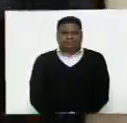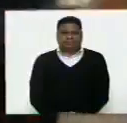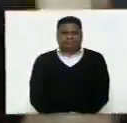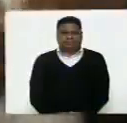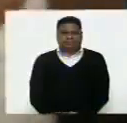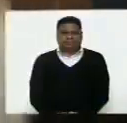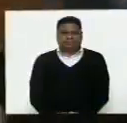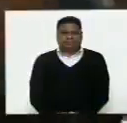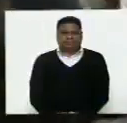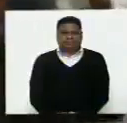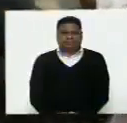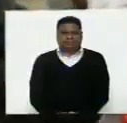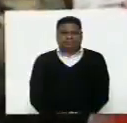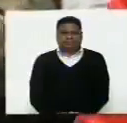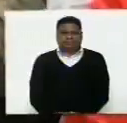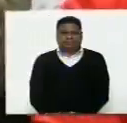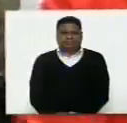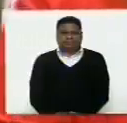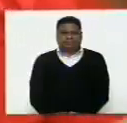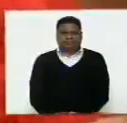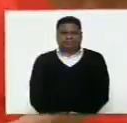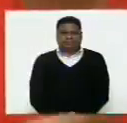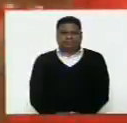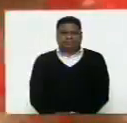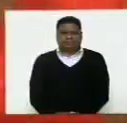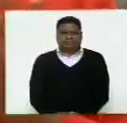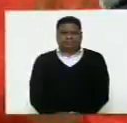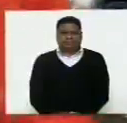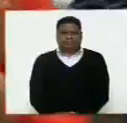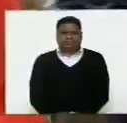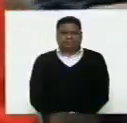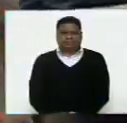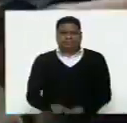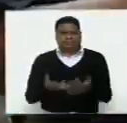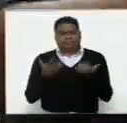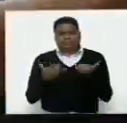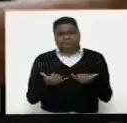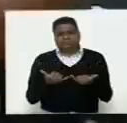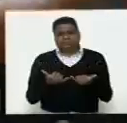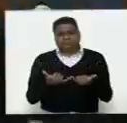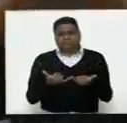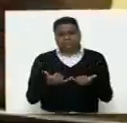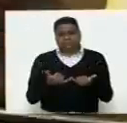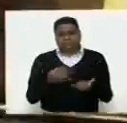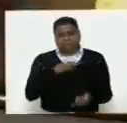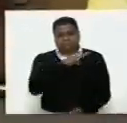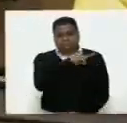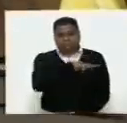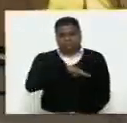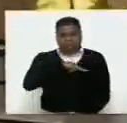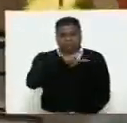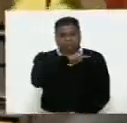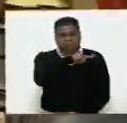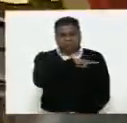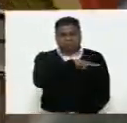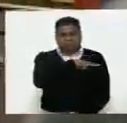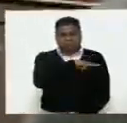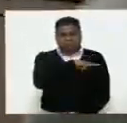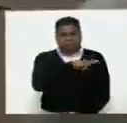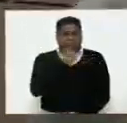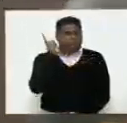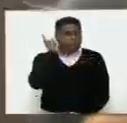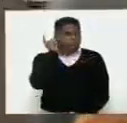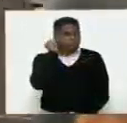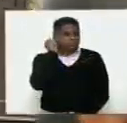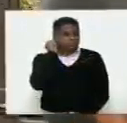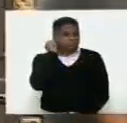De protección de los derechos de la mujer del Ministerio del Poder Popular para la Mujer e Igualdad de Género, Rebeca